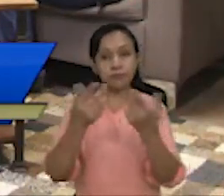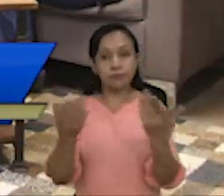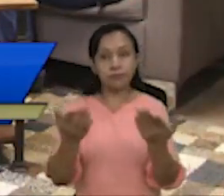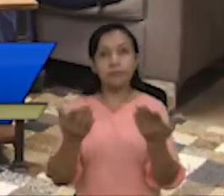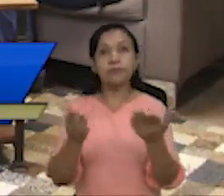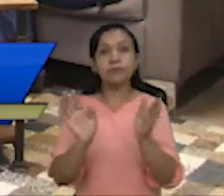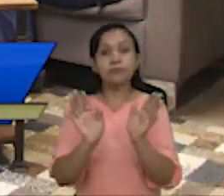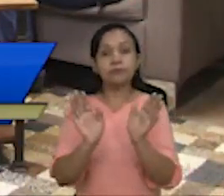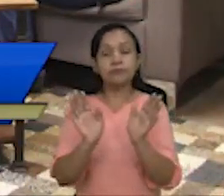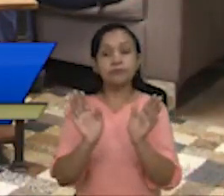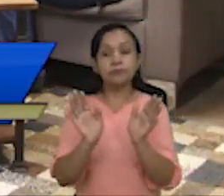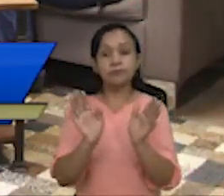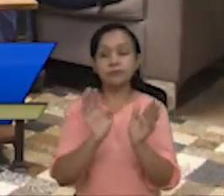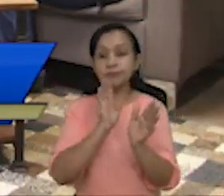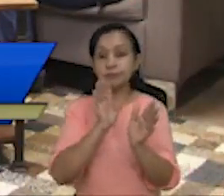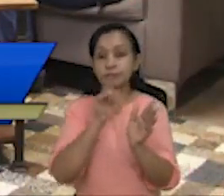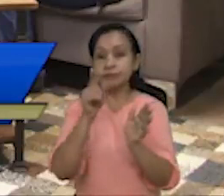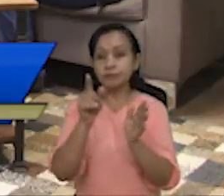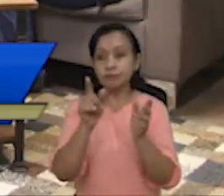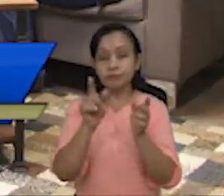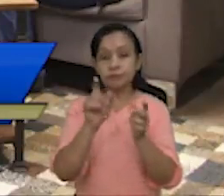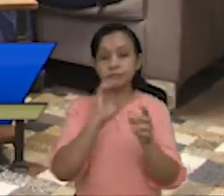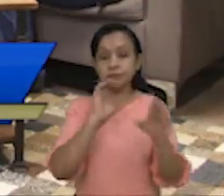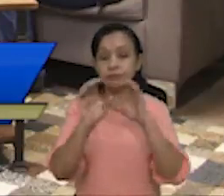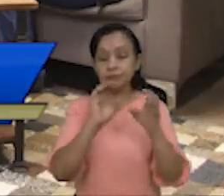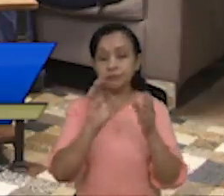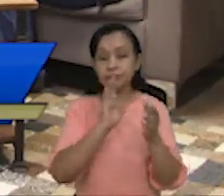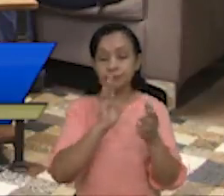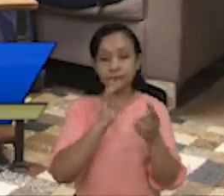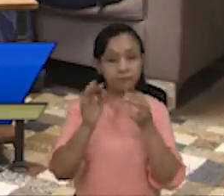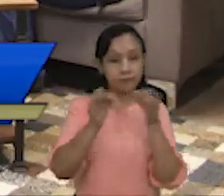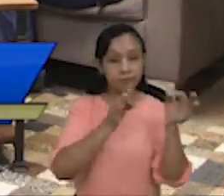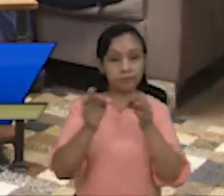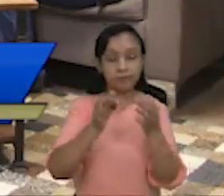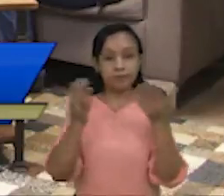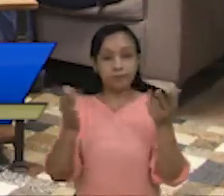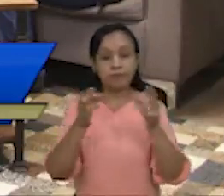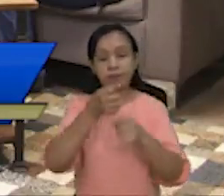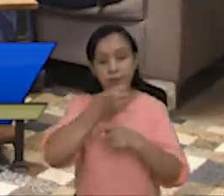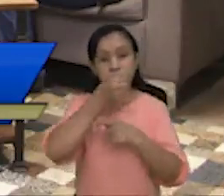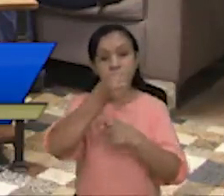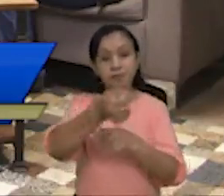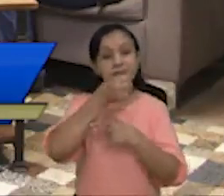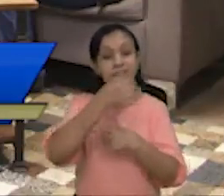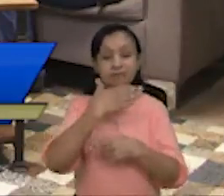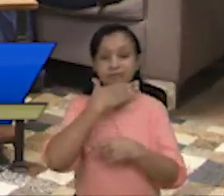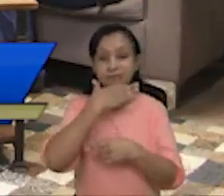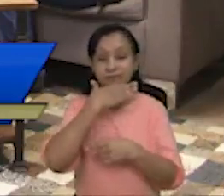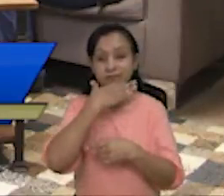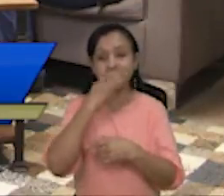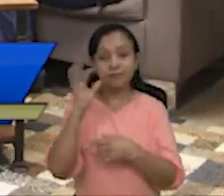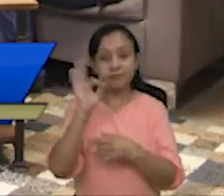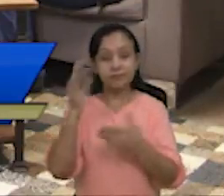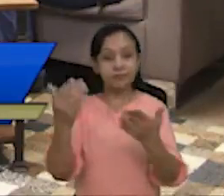son bien realitas a la hora que estás en el medio de comunicación y estás sobre una noticia. Entonces, esa misma tecnología